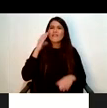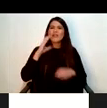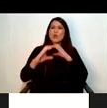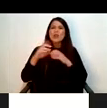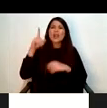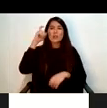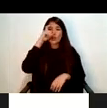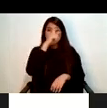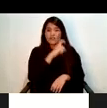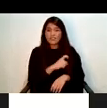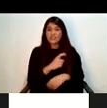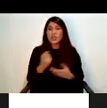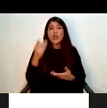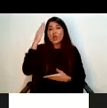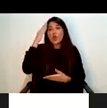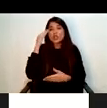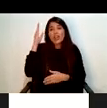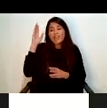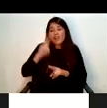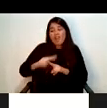y que no lo sabe hacer,